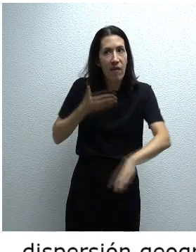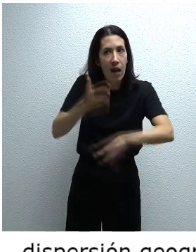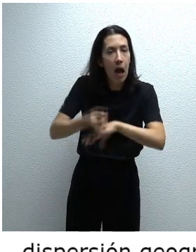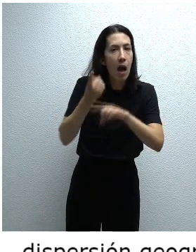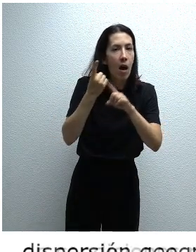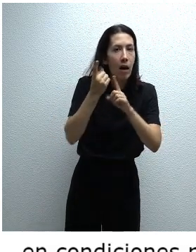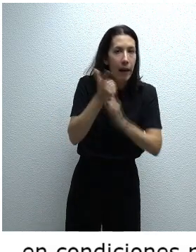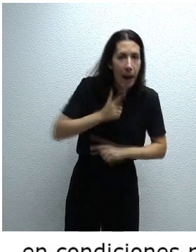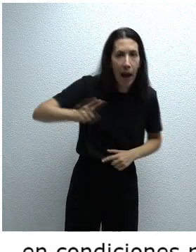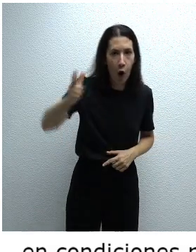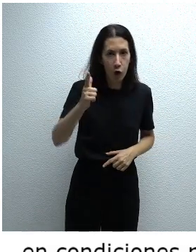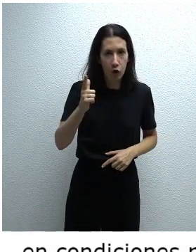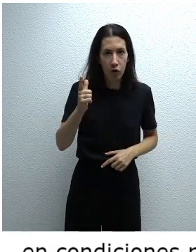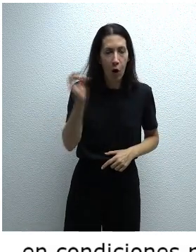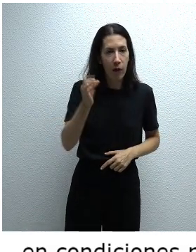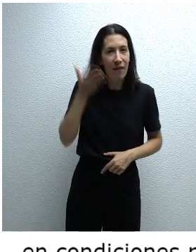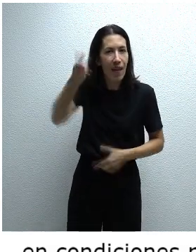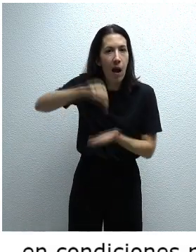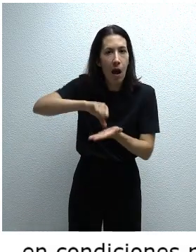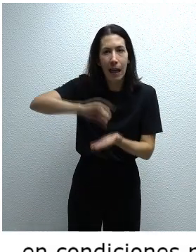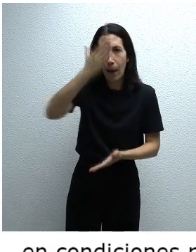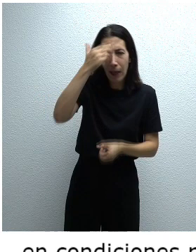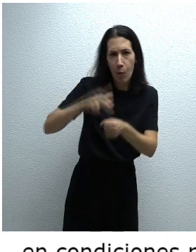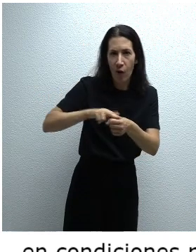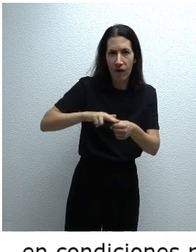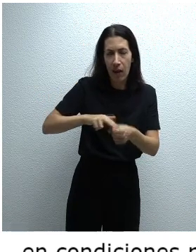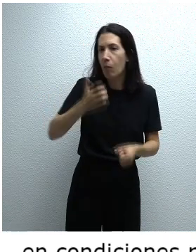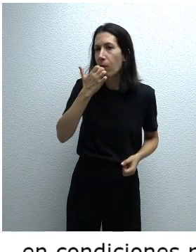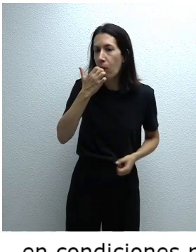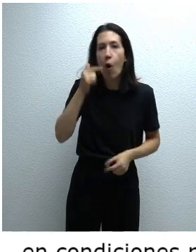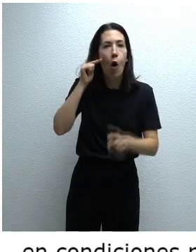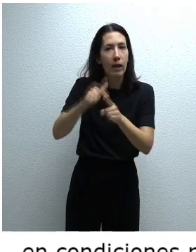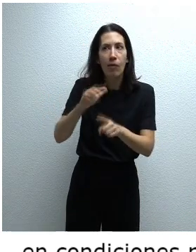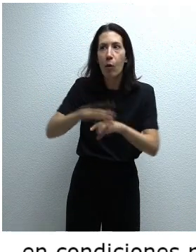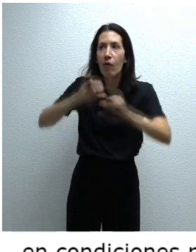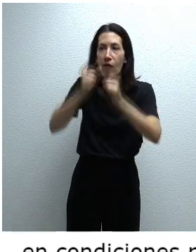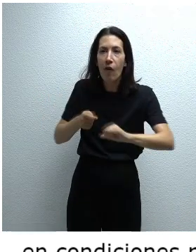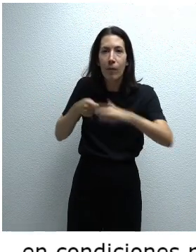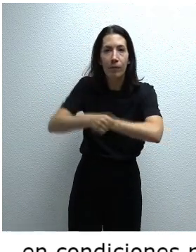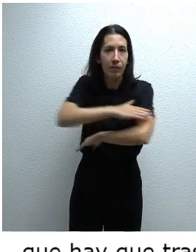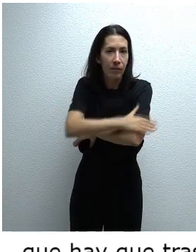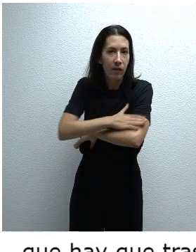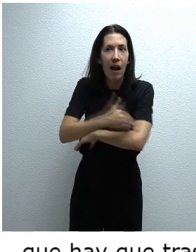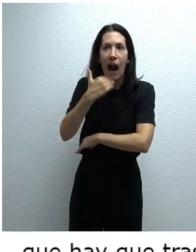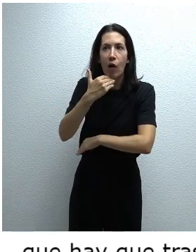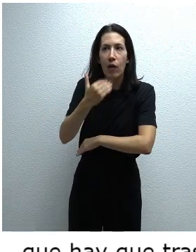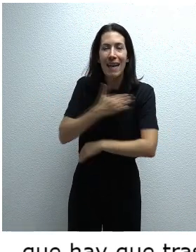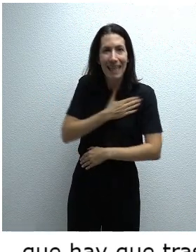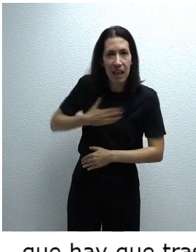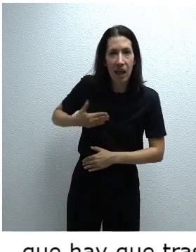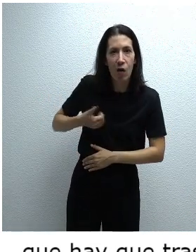cabeza del partido o que hay que ir a una capital de provincia, por ejemplo, para otorgar por vía administrativa alguna voluntad anticipada,